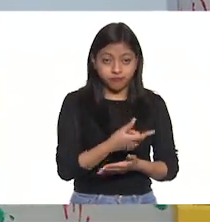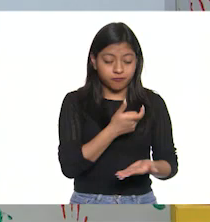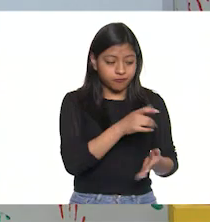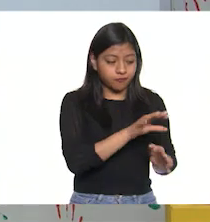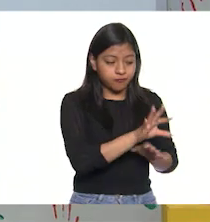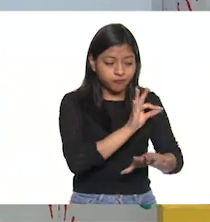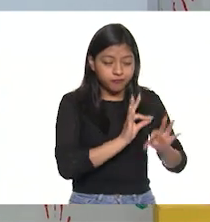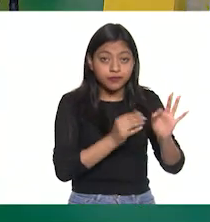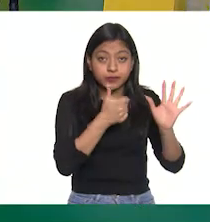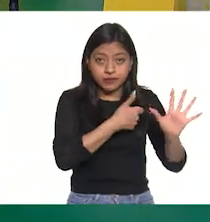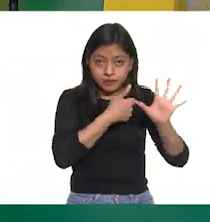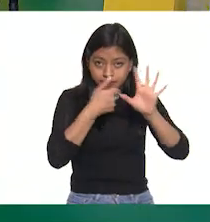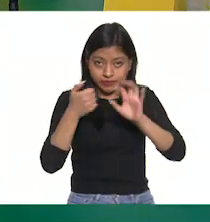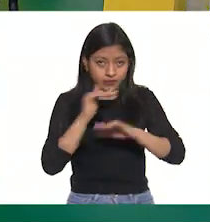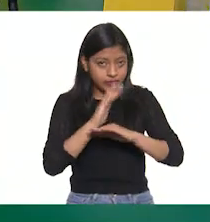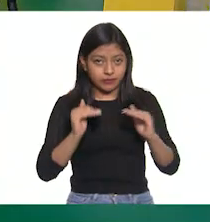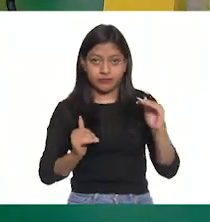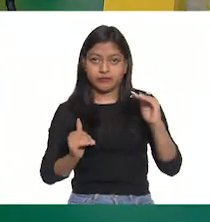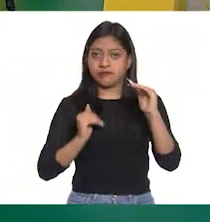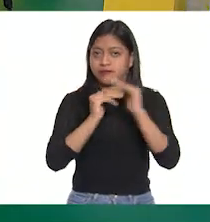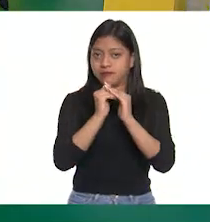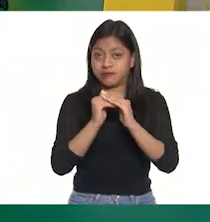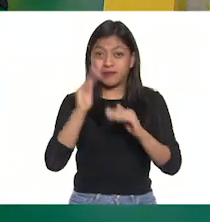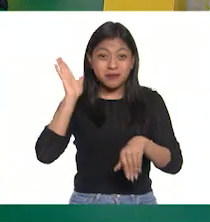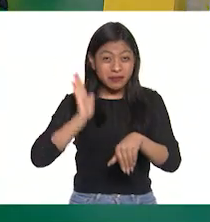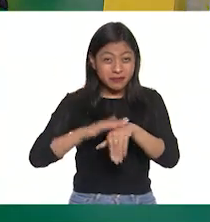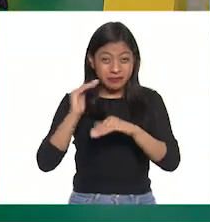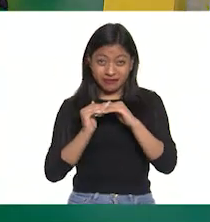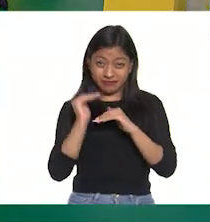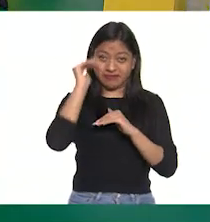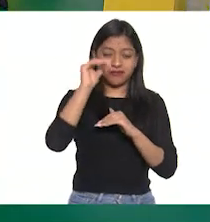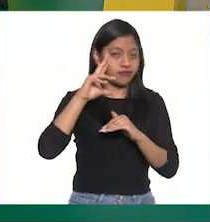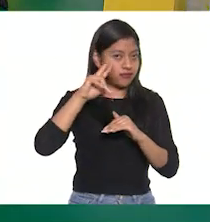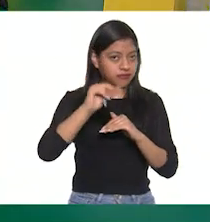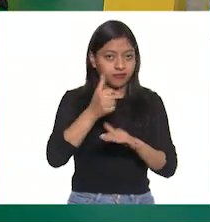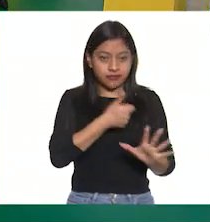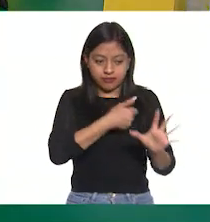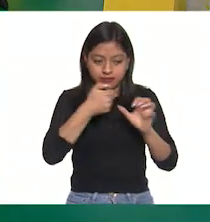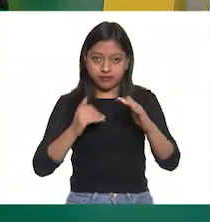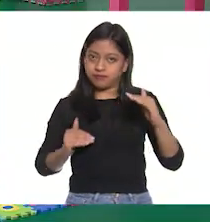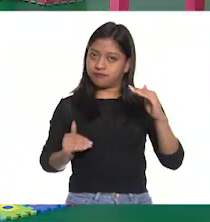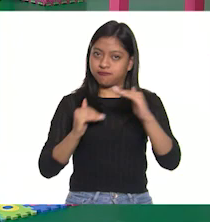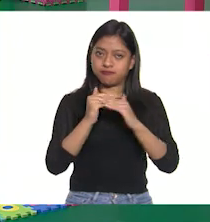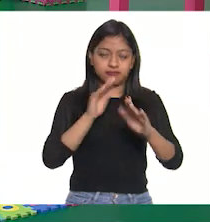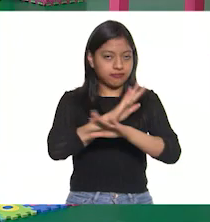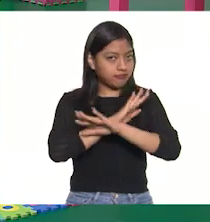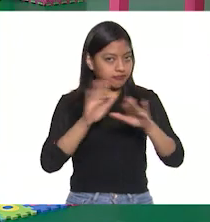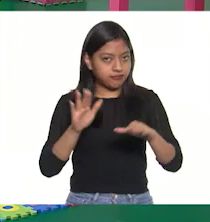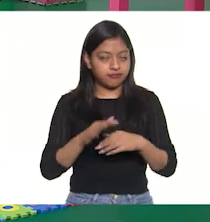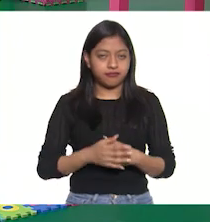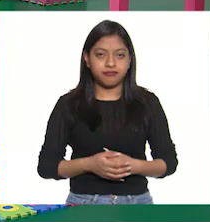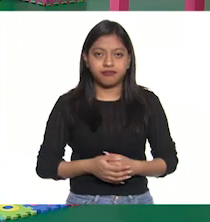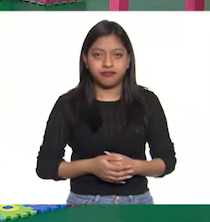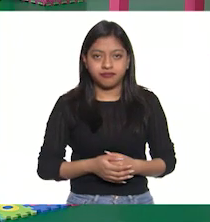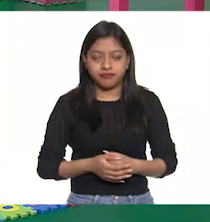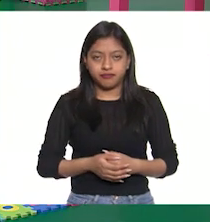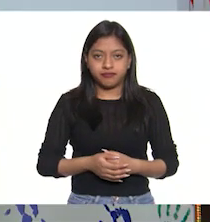600 pesos. Ok. No podemos ocupar más. Nada porque más es lo 600. Que ella traía. ¿Sí? Ok. Muy bien. Vamos a